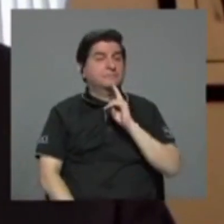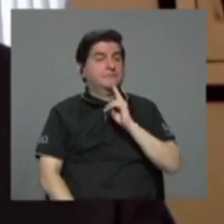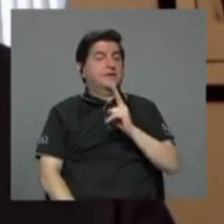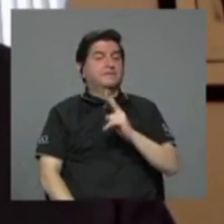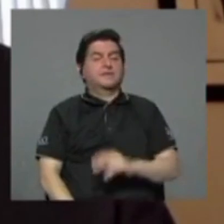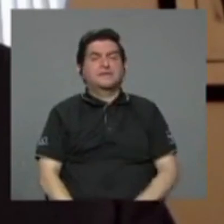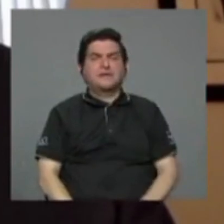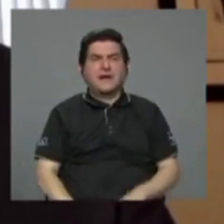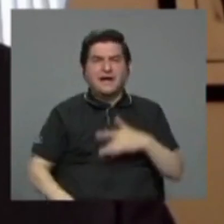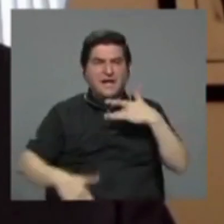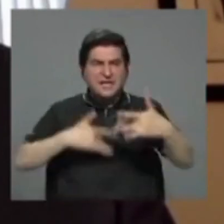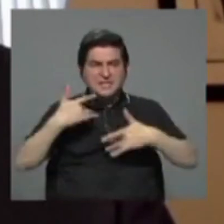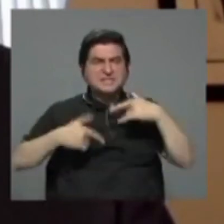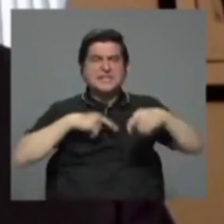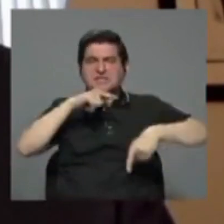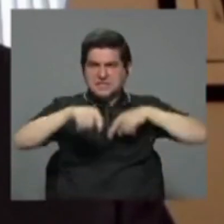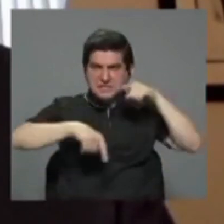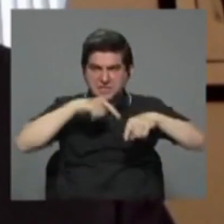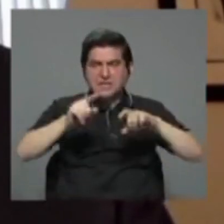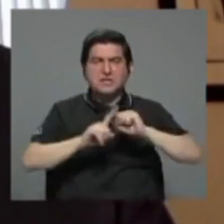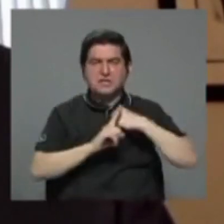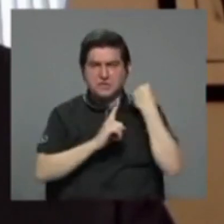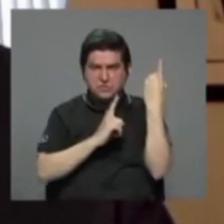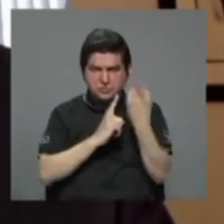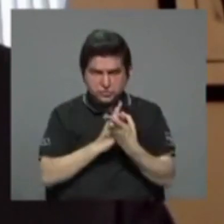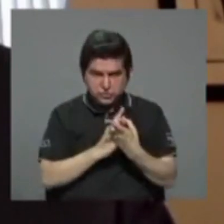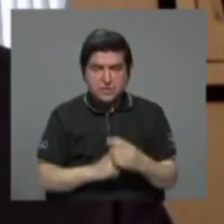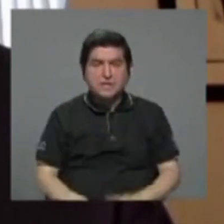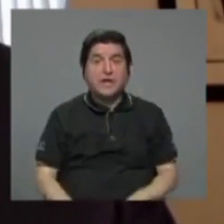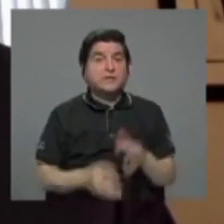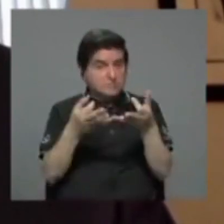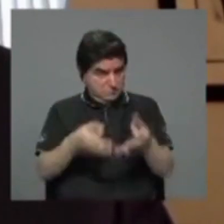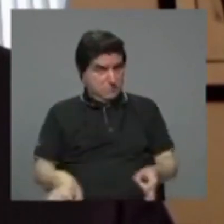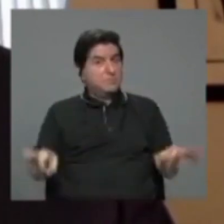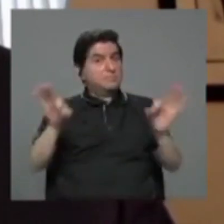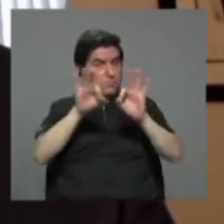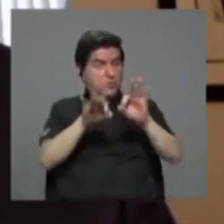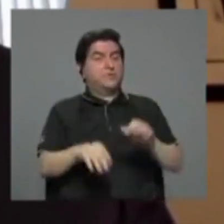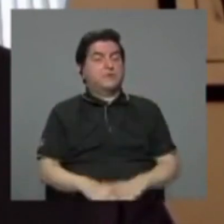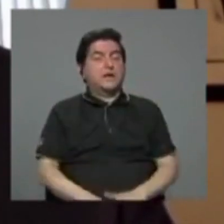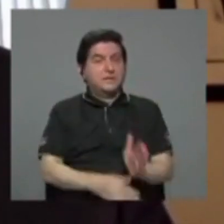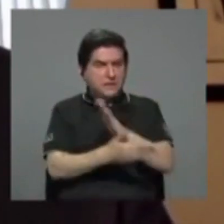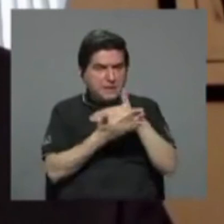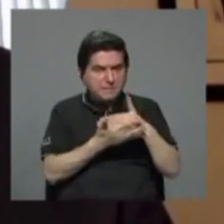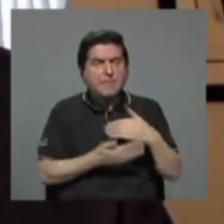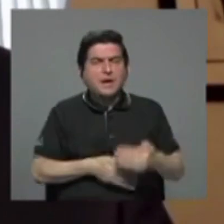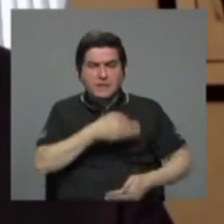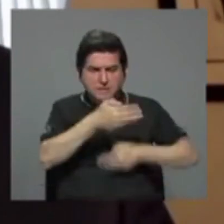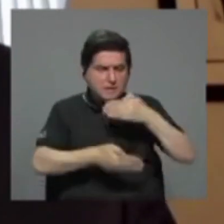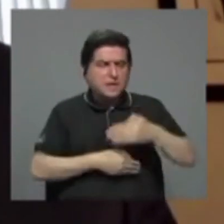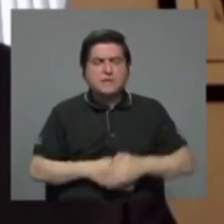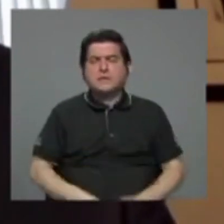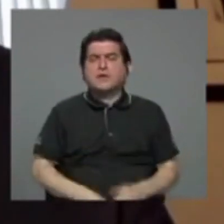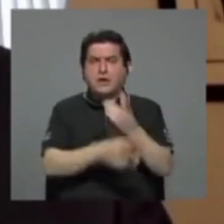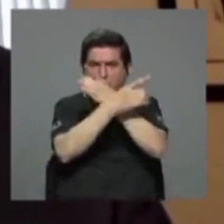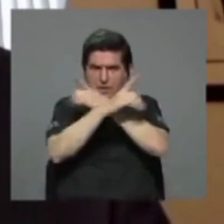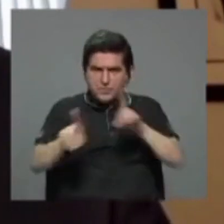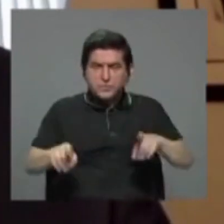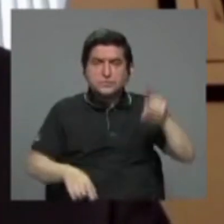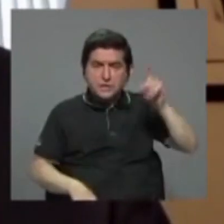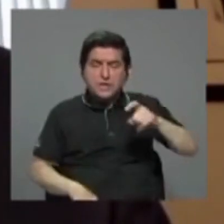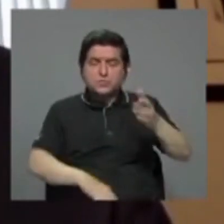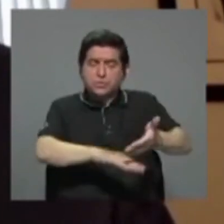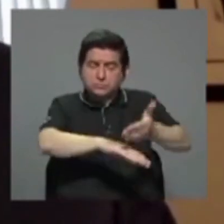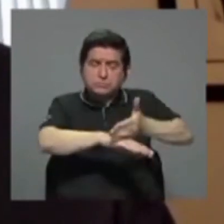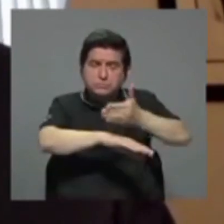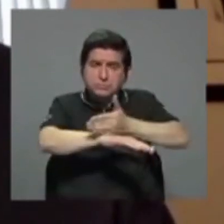un sentido crítico en una sociedad es importante y es parte del juego democrático y parte de lo que se necesita para